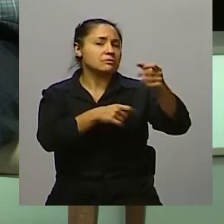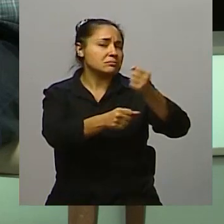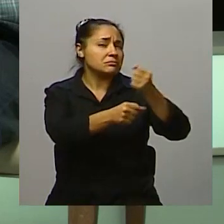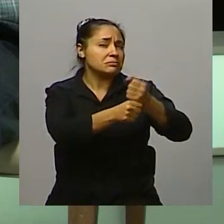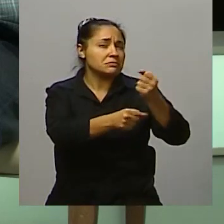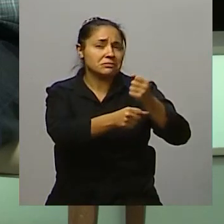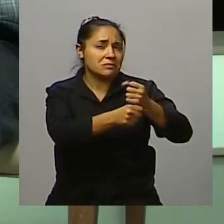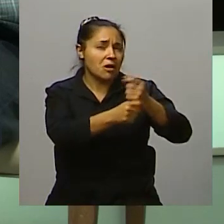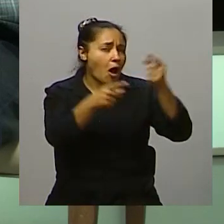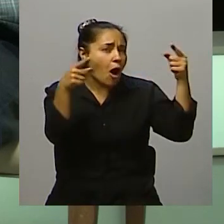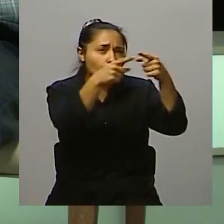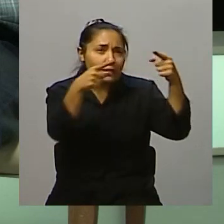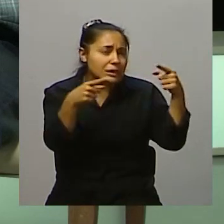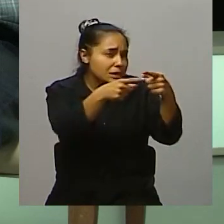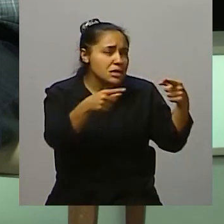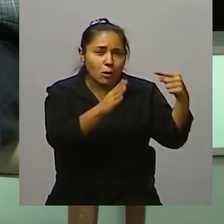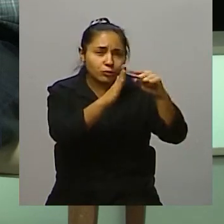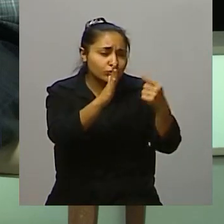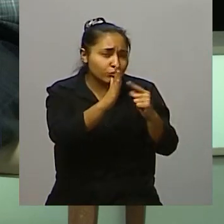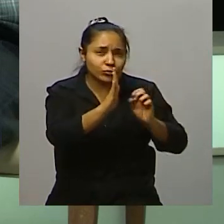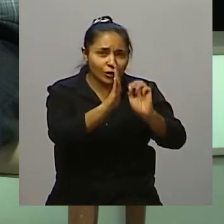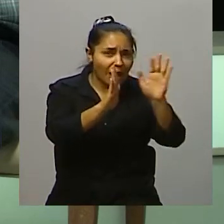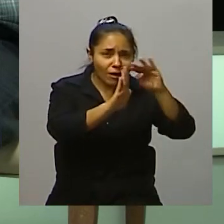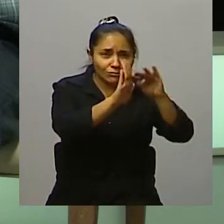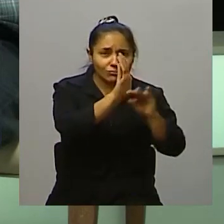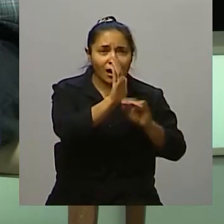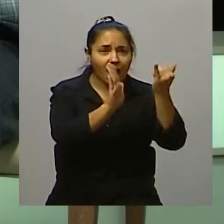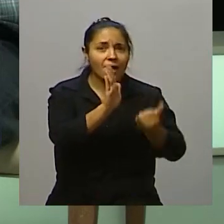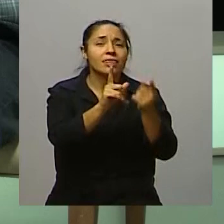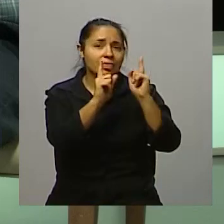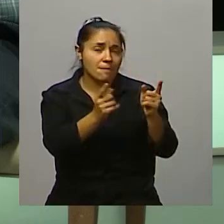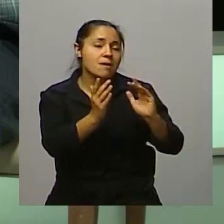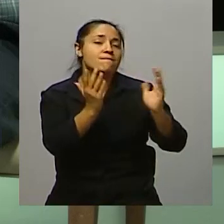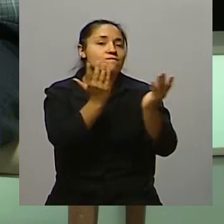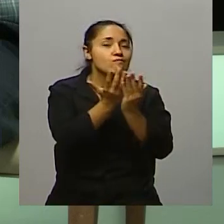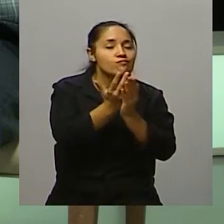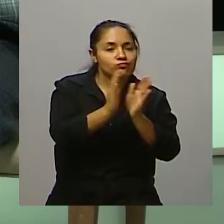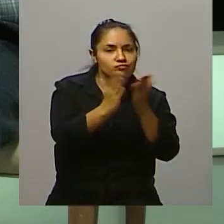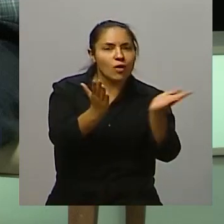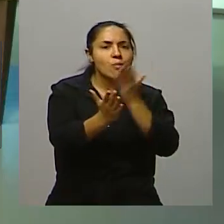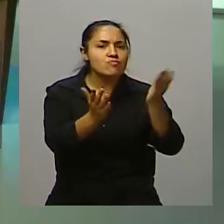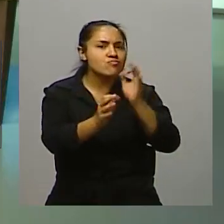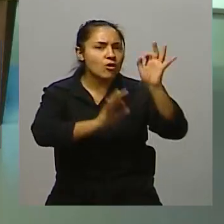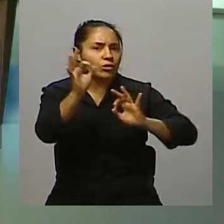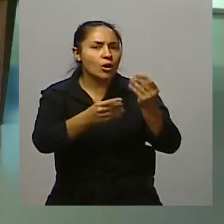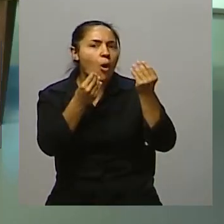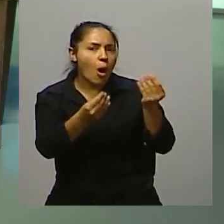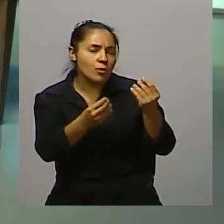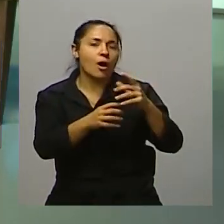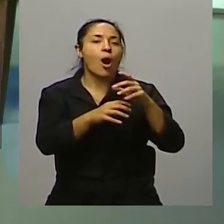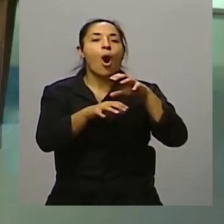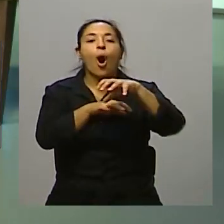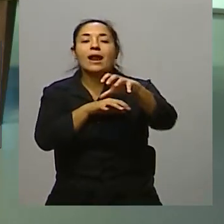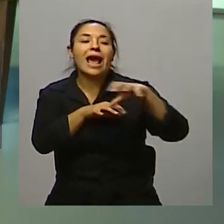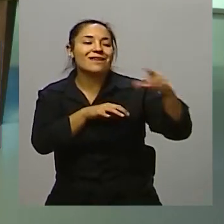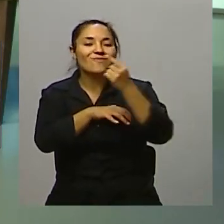los objetivos estratégicos establecidos, ya hay modalidad hay manuales metodológicos para cómo evaluar los proyectos, para cada organismo, para cada